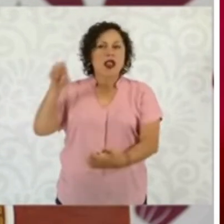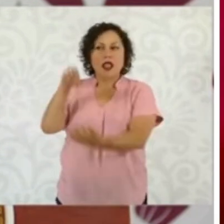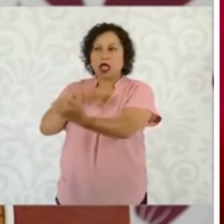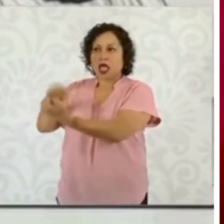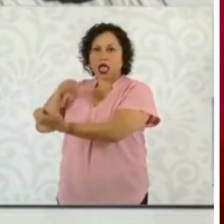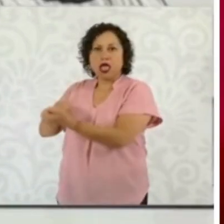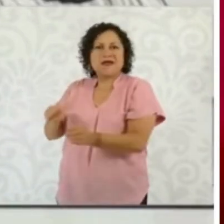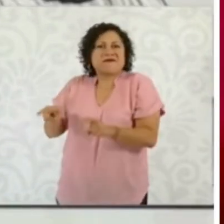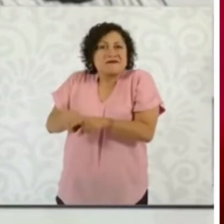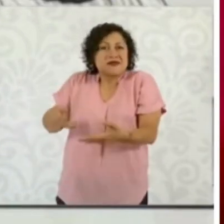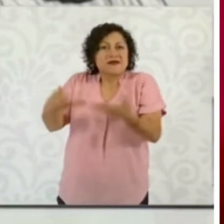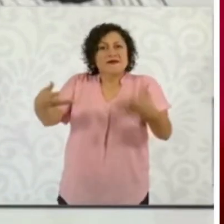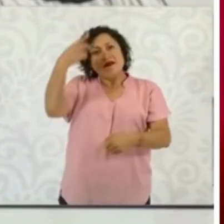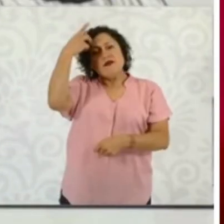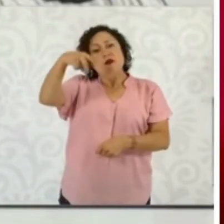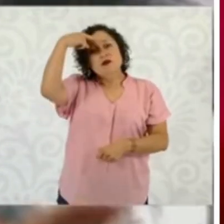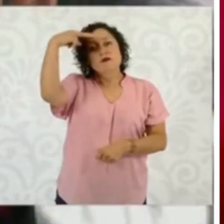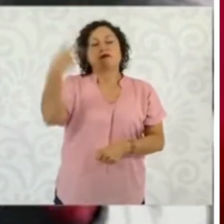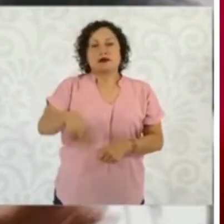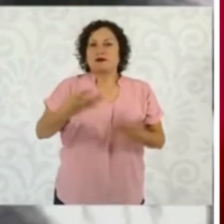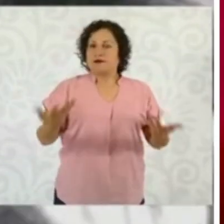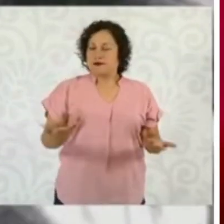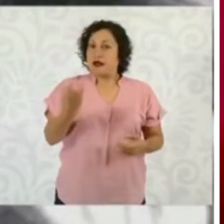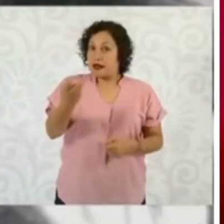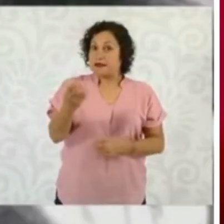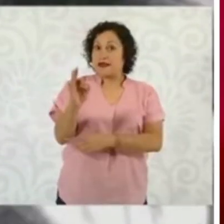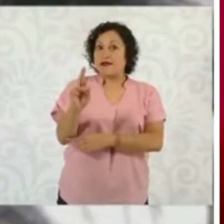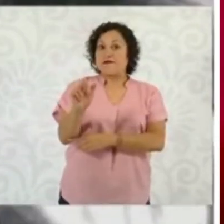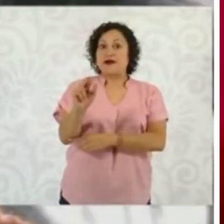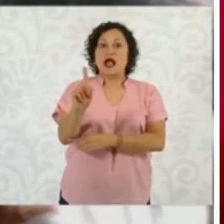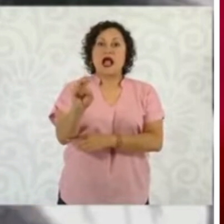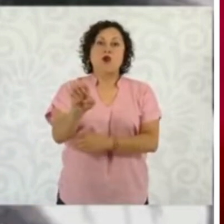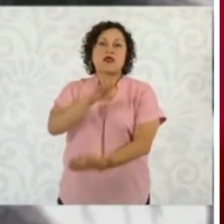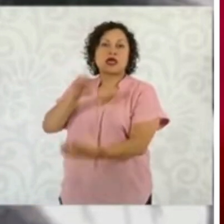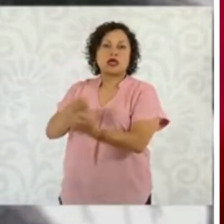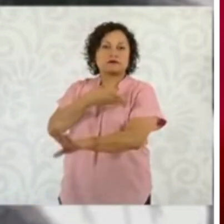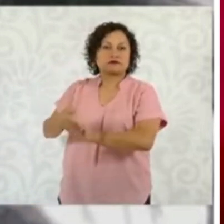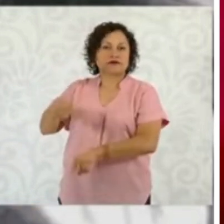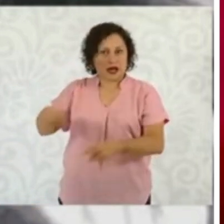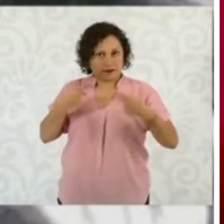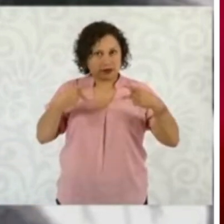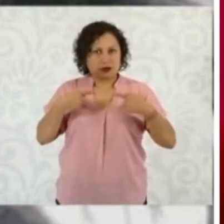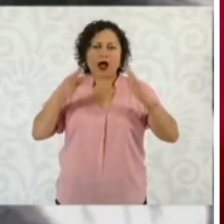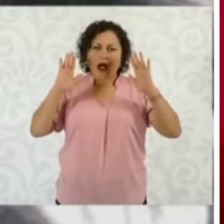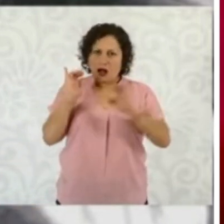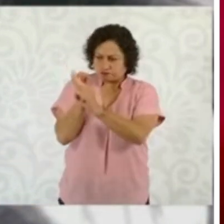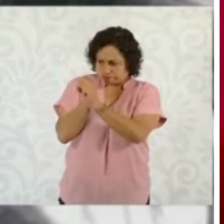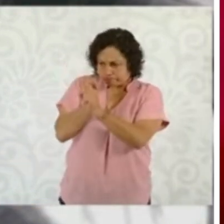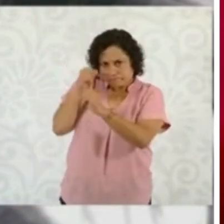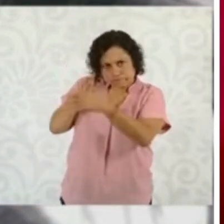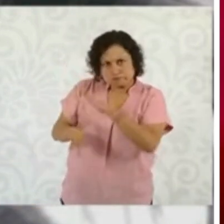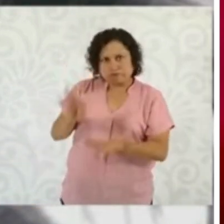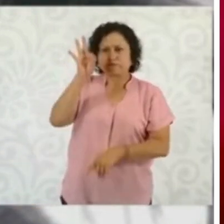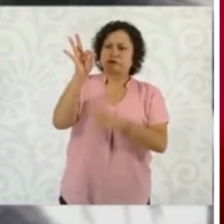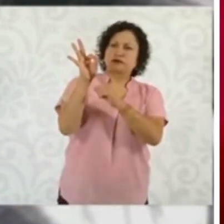tierras nacionales que había ahí. Entonces, en particular, cuando hay un fraude contra un ejido, un ejidatario, pues hay que investigar a fondo y regresar